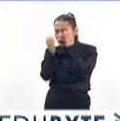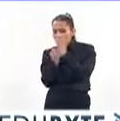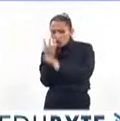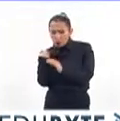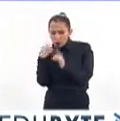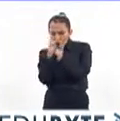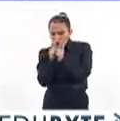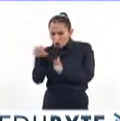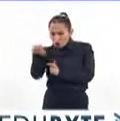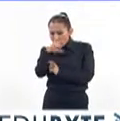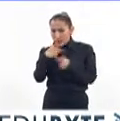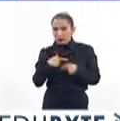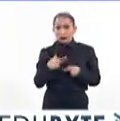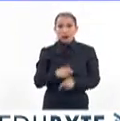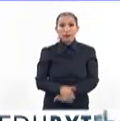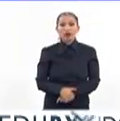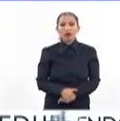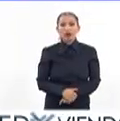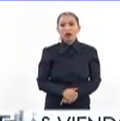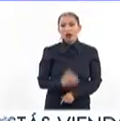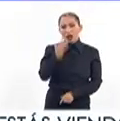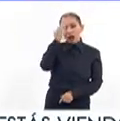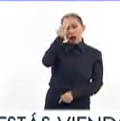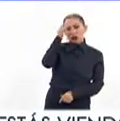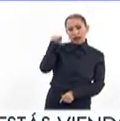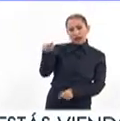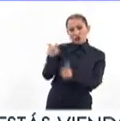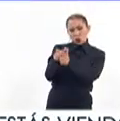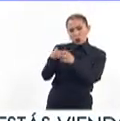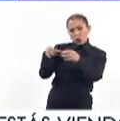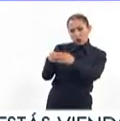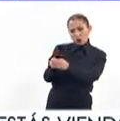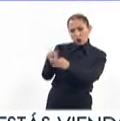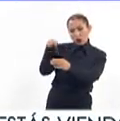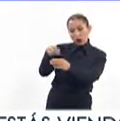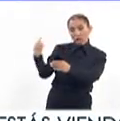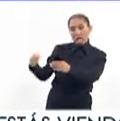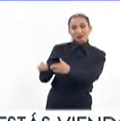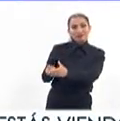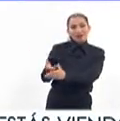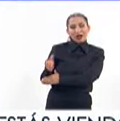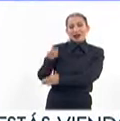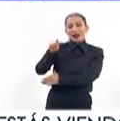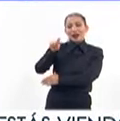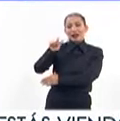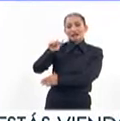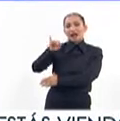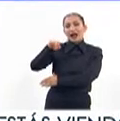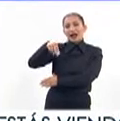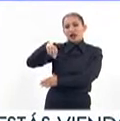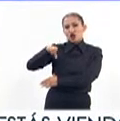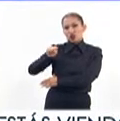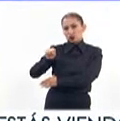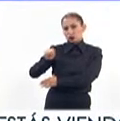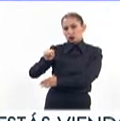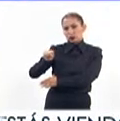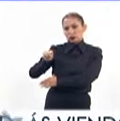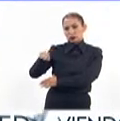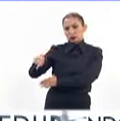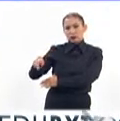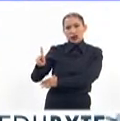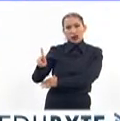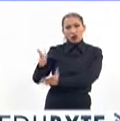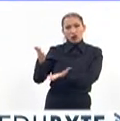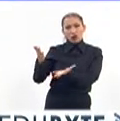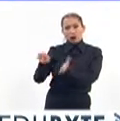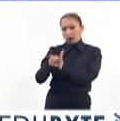nuevas civilizaciones. Se conoce ahí una civilización al cual le llamamos Tainos, pero no